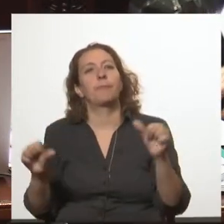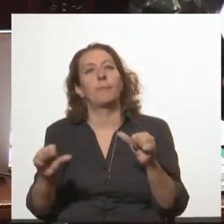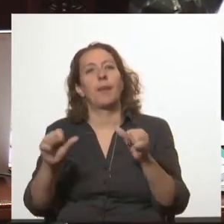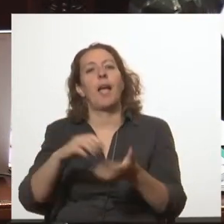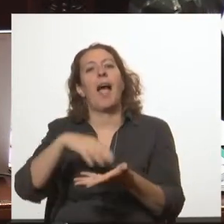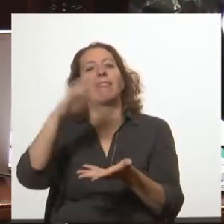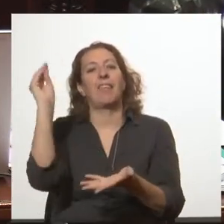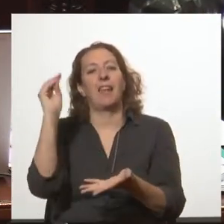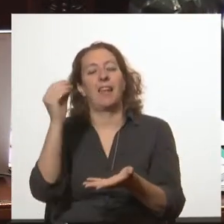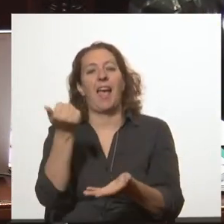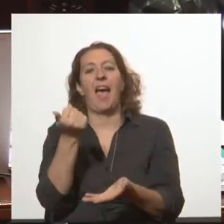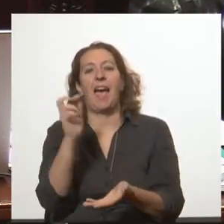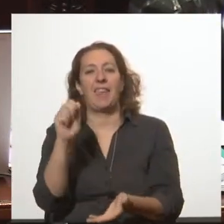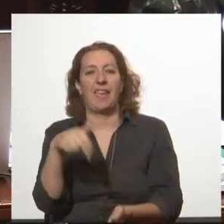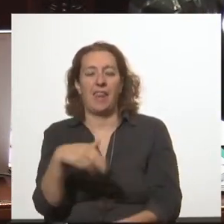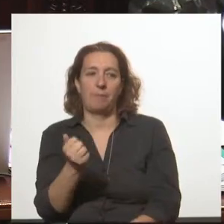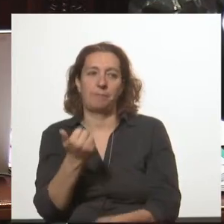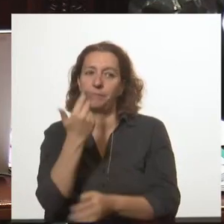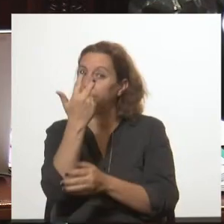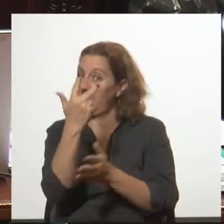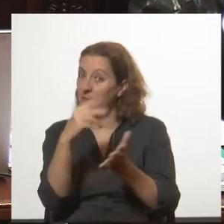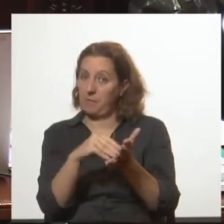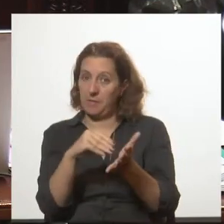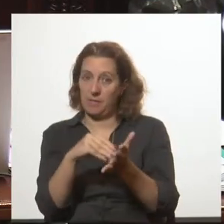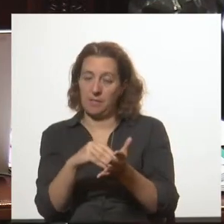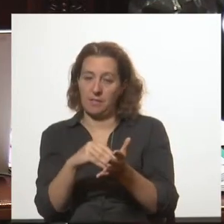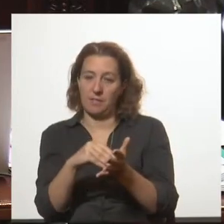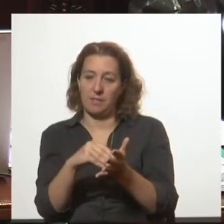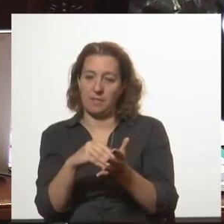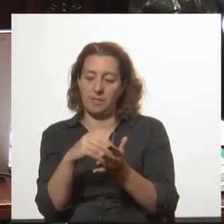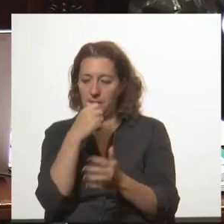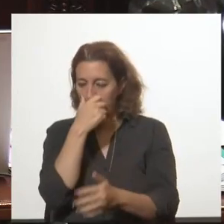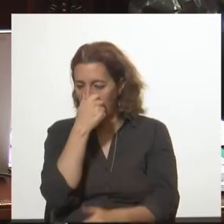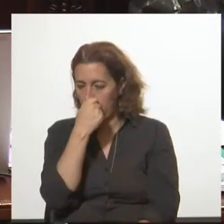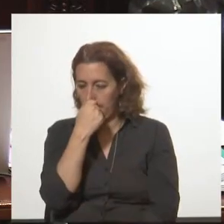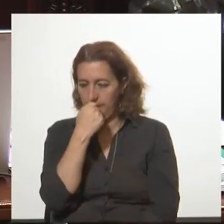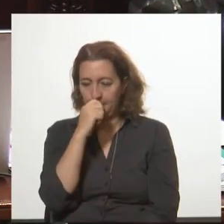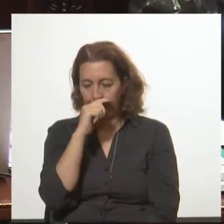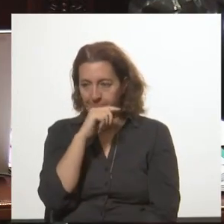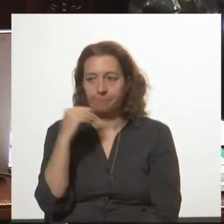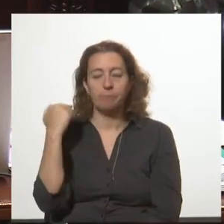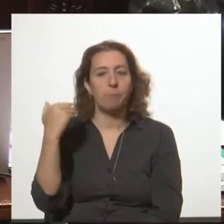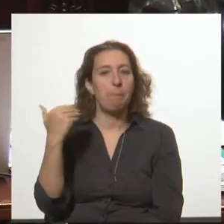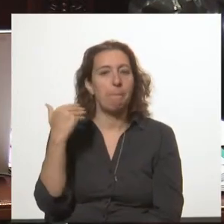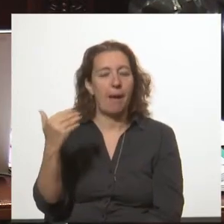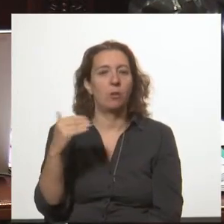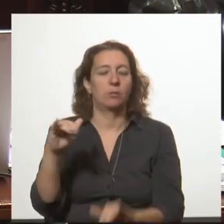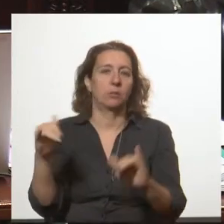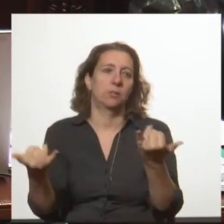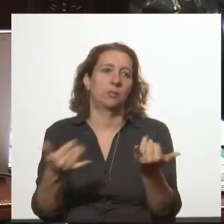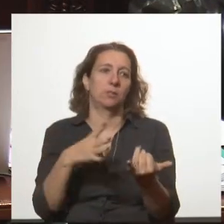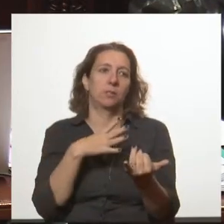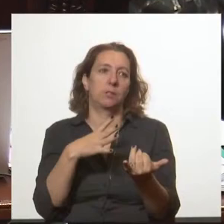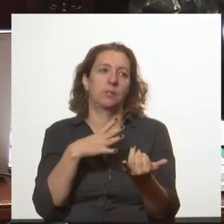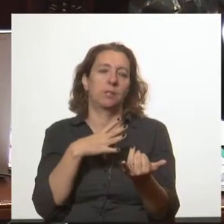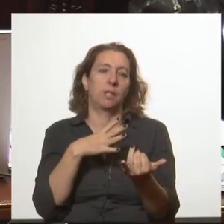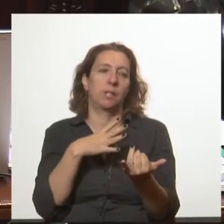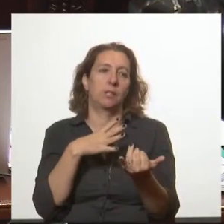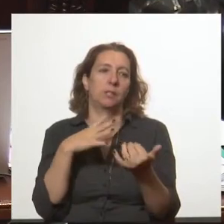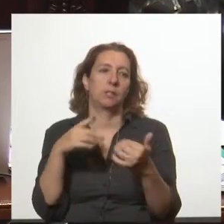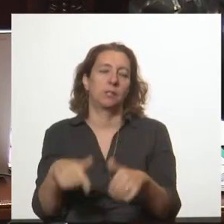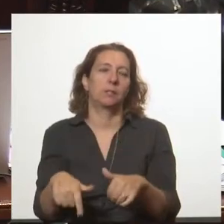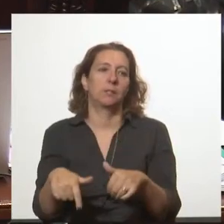la arena tres veces el valor que estaba de alguna forma debajo de esta